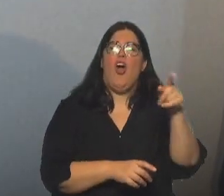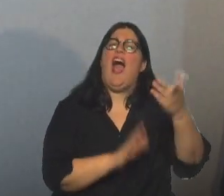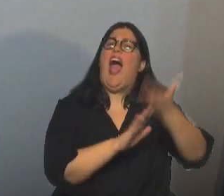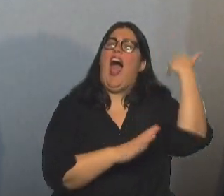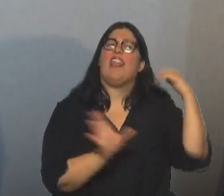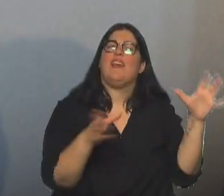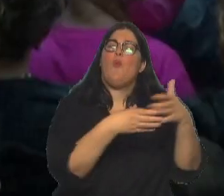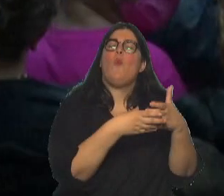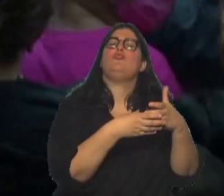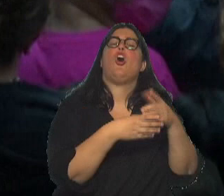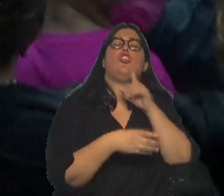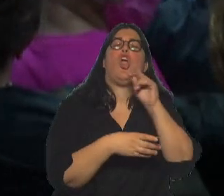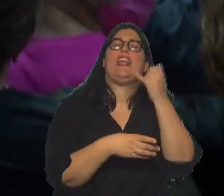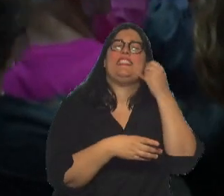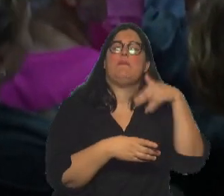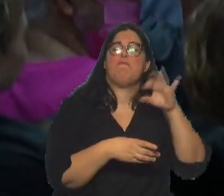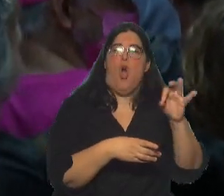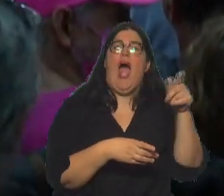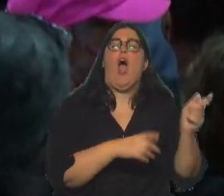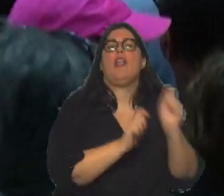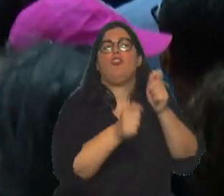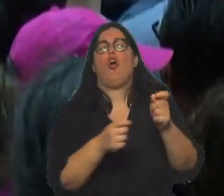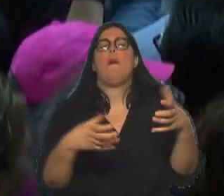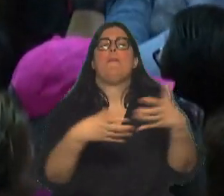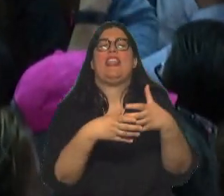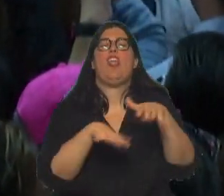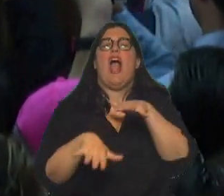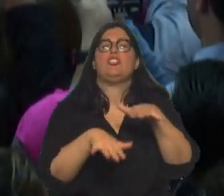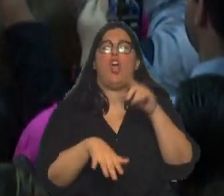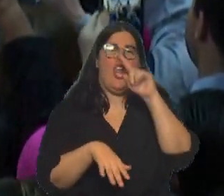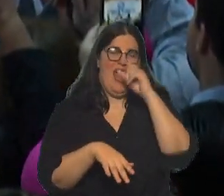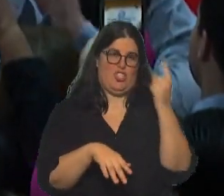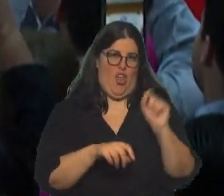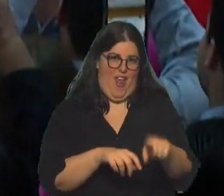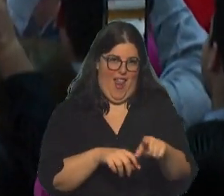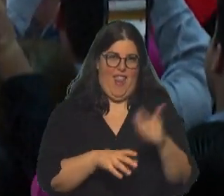de recalar en las filas del conservador Partido de Acción Nacional.